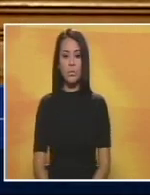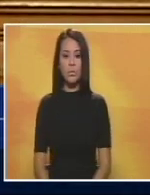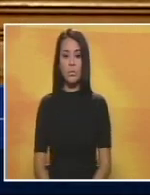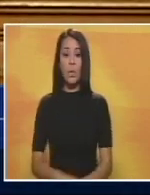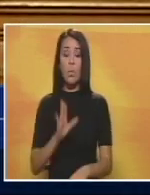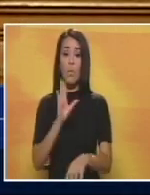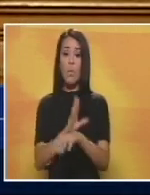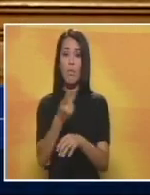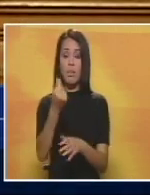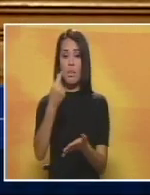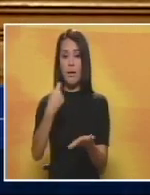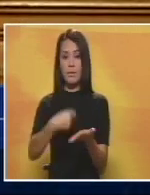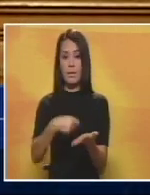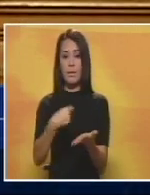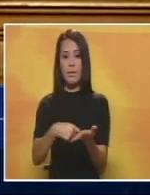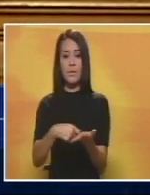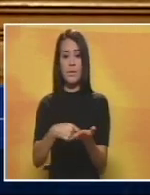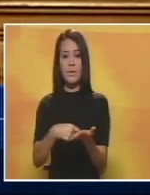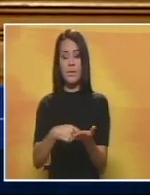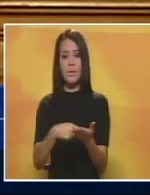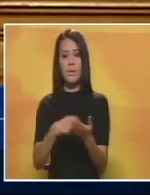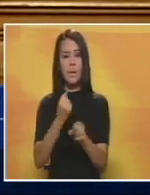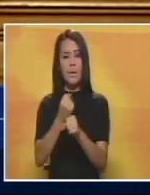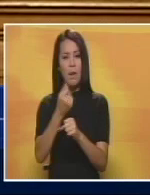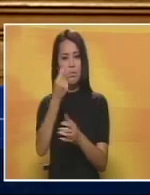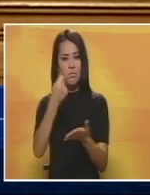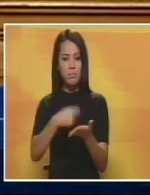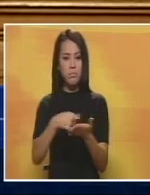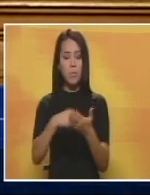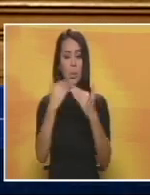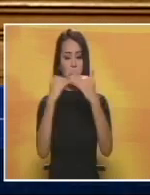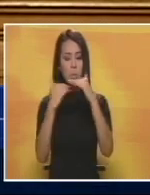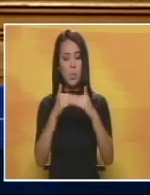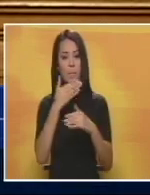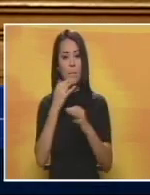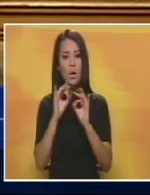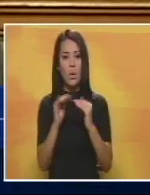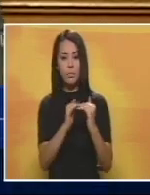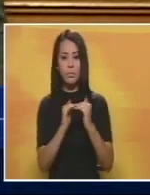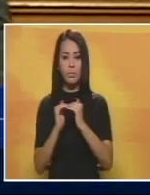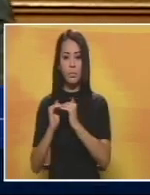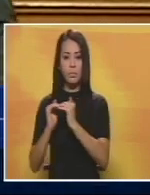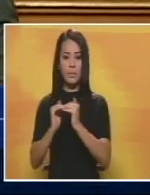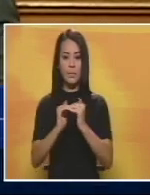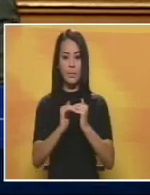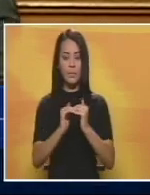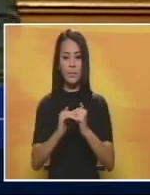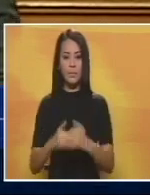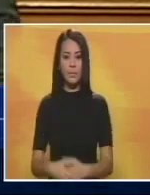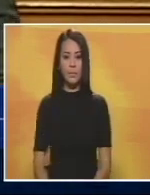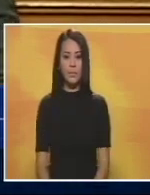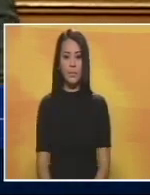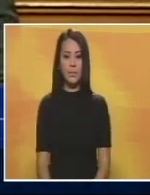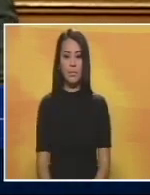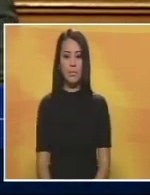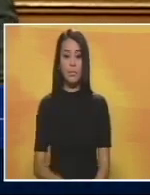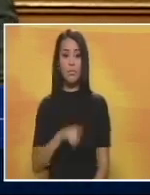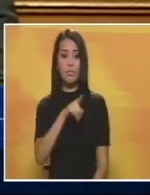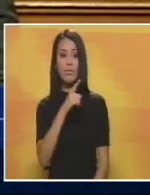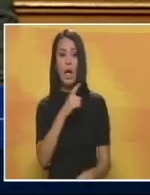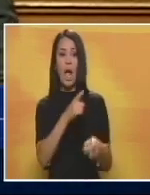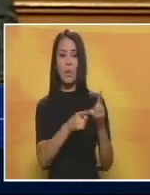proteger el salario con una nominalidad más estable frente a los